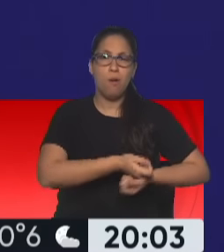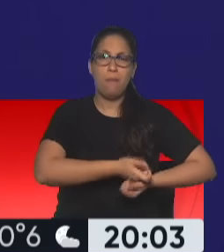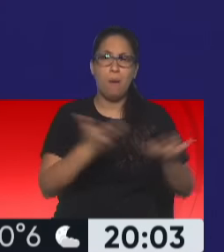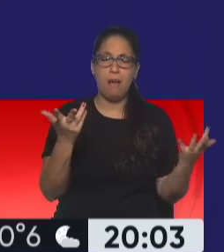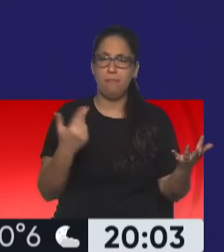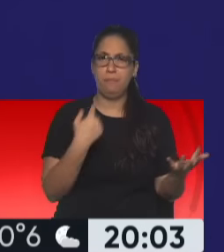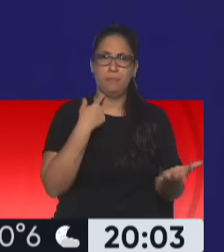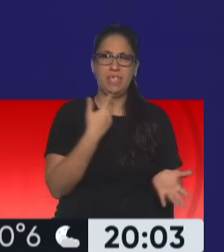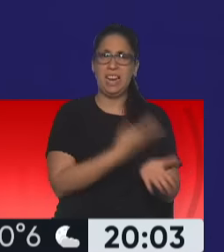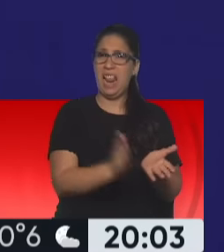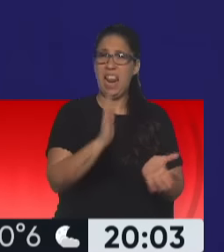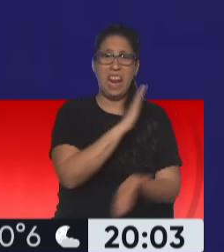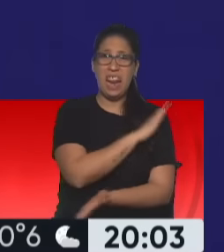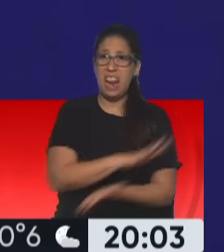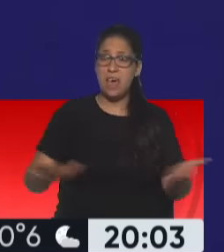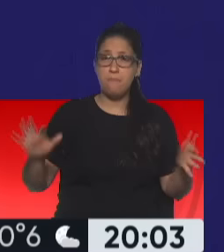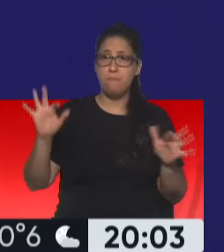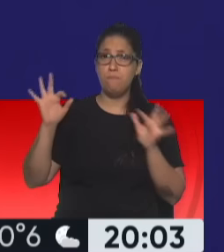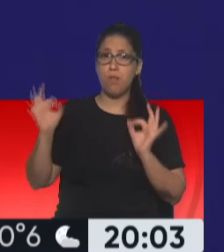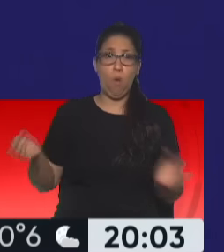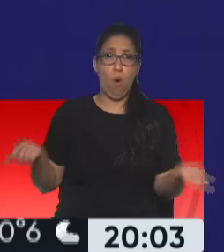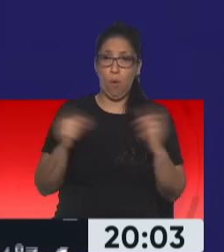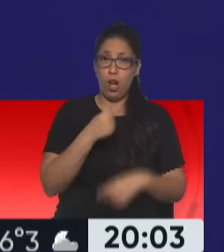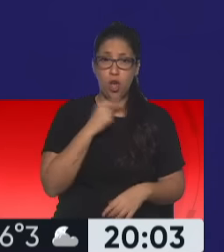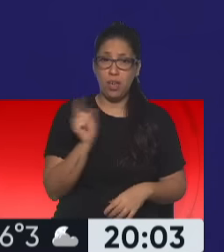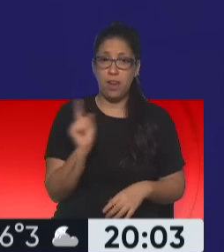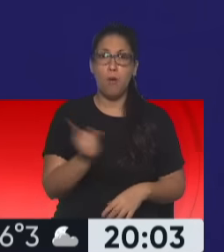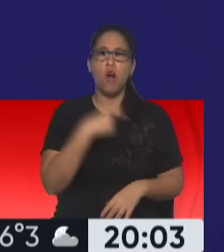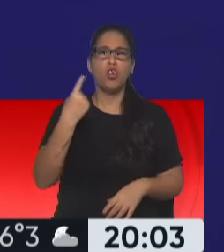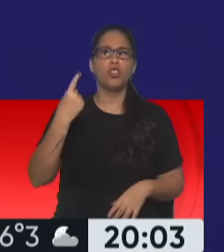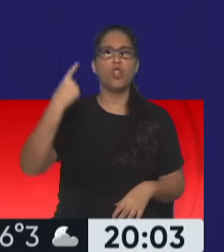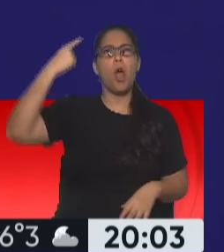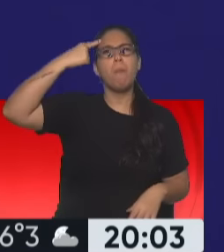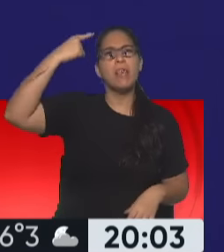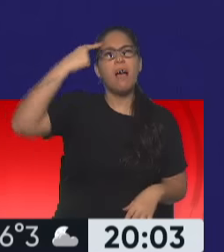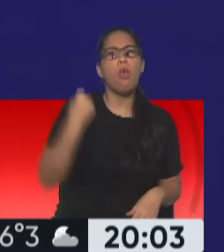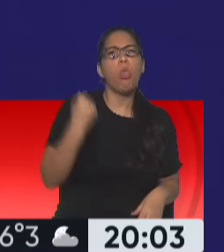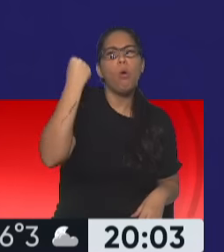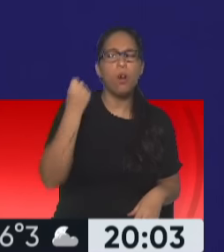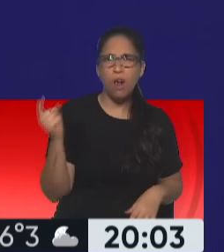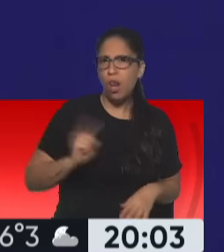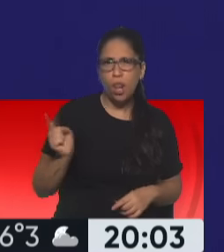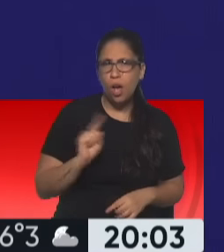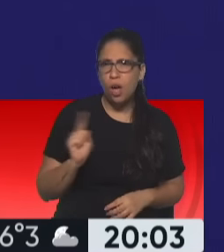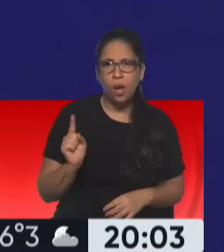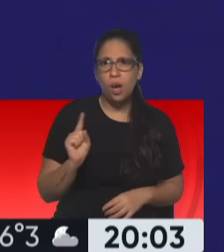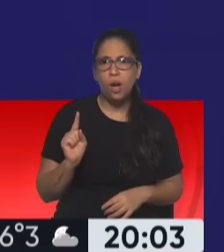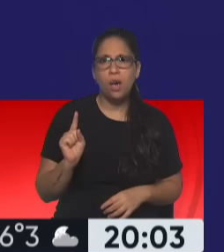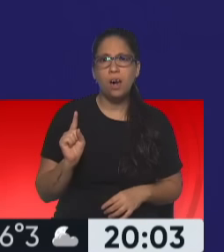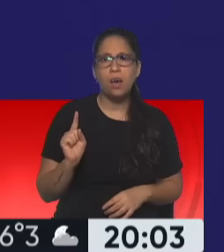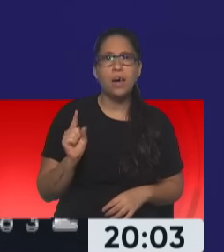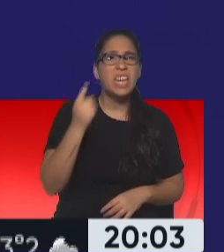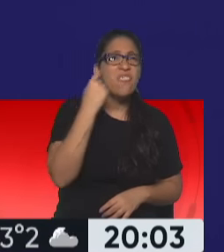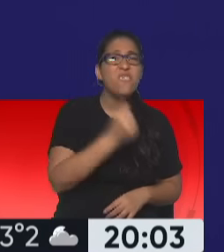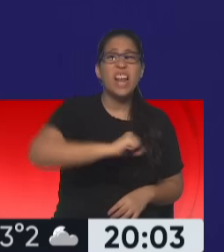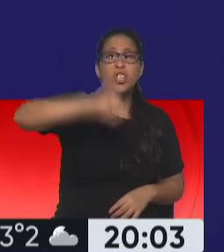por eso no queremos volver a esos instrumentos. No somos dogmáticos. No queremos ver más inflación en